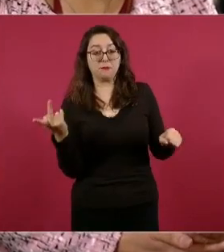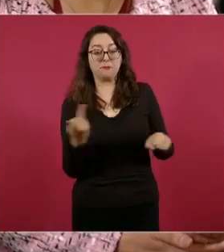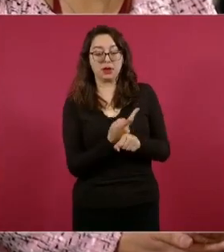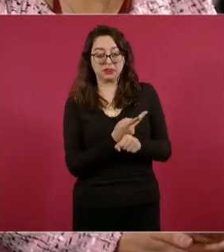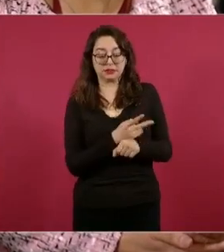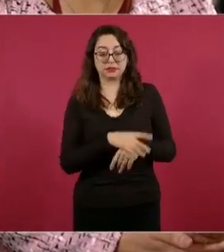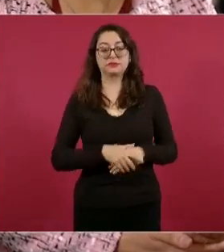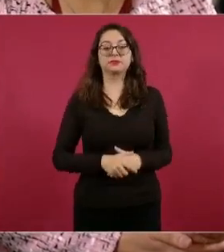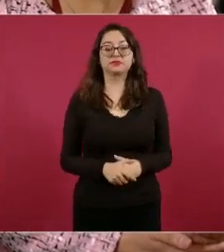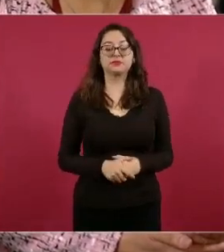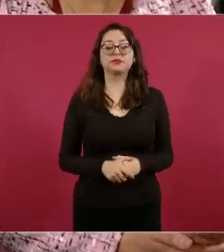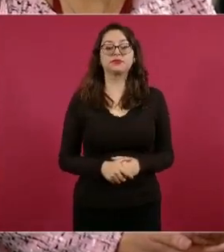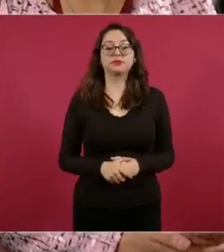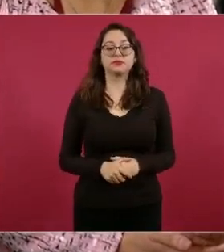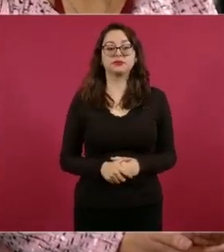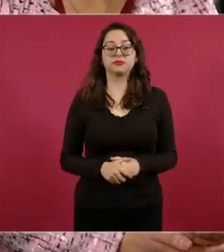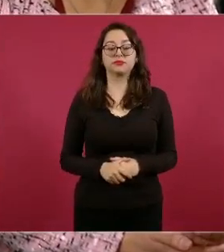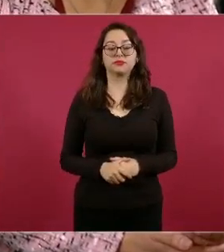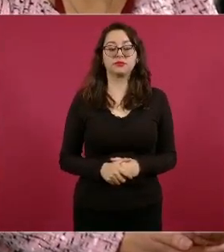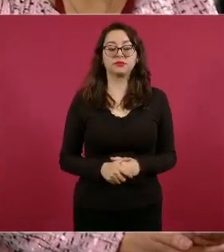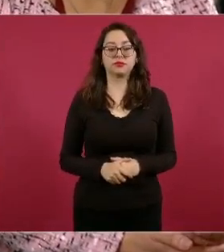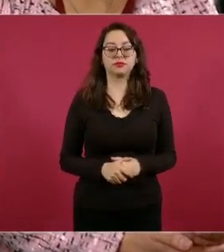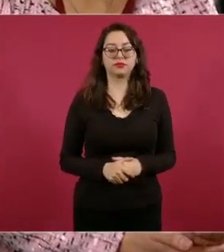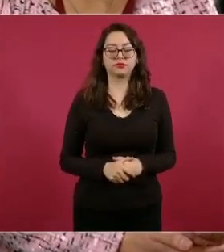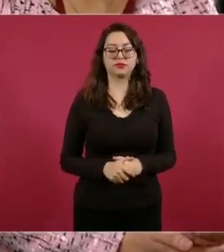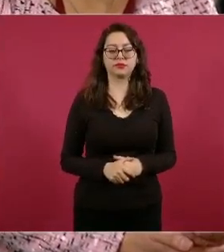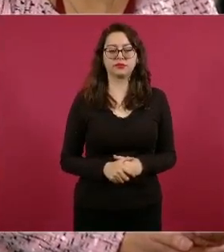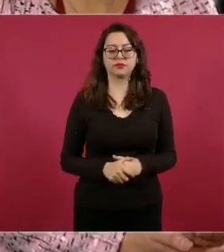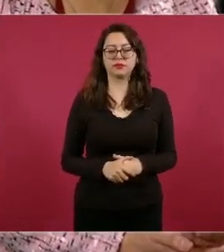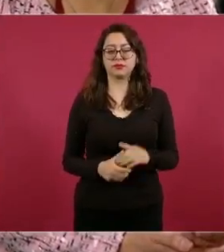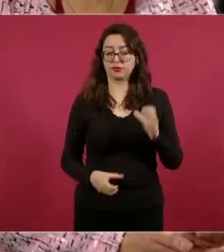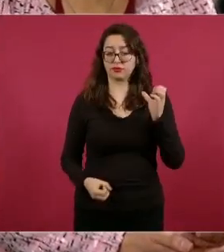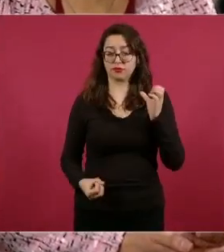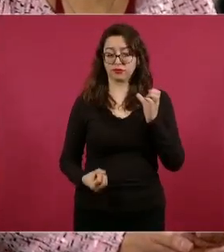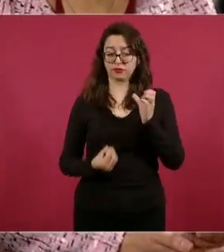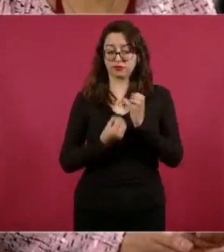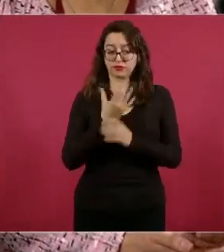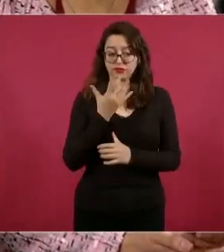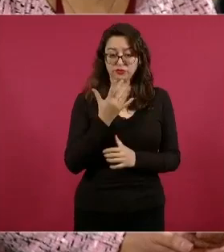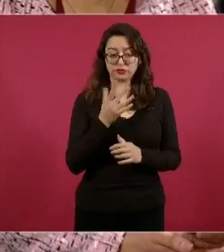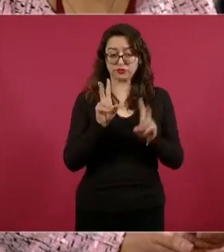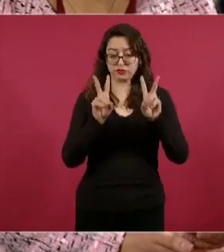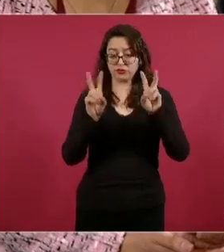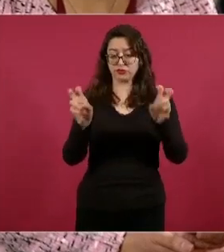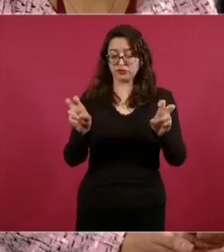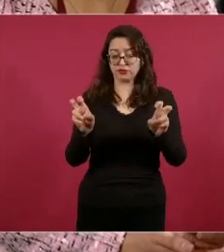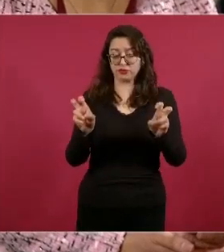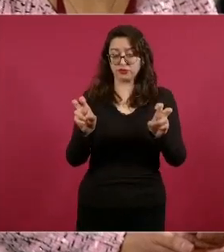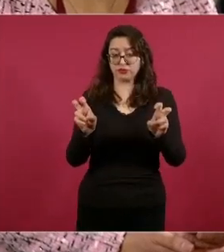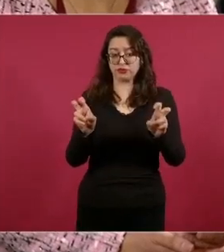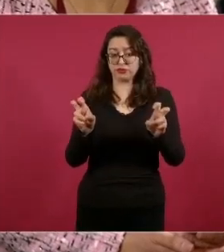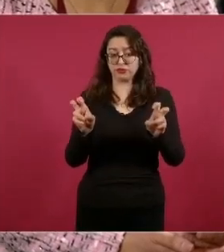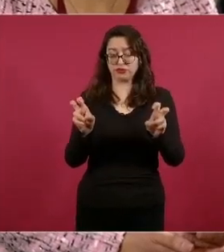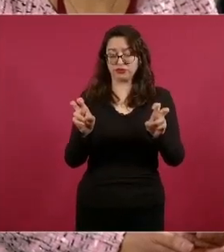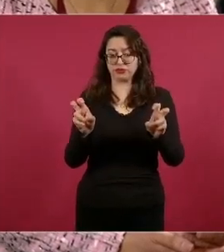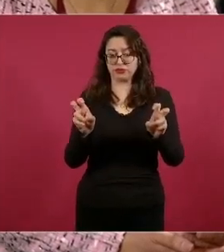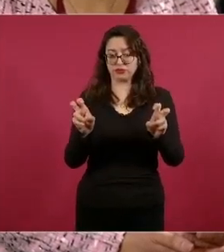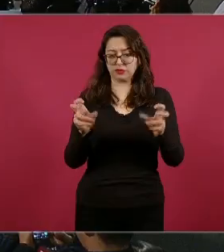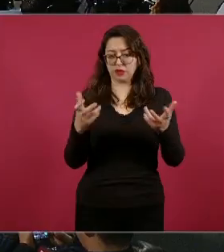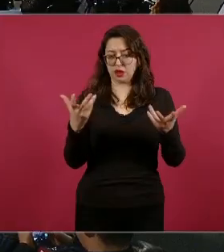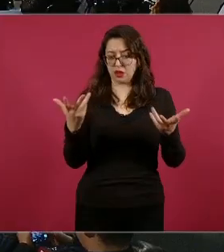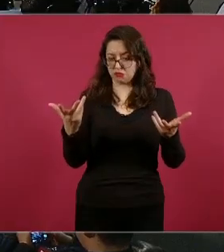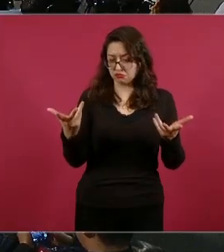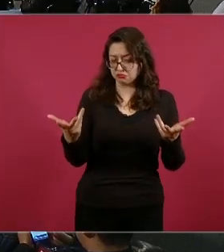una tomografía y posición de algunos elementos químicos, algunos